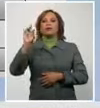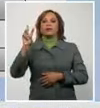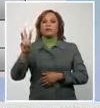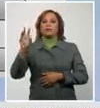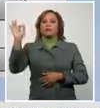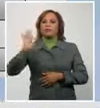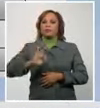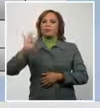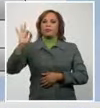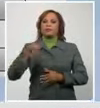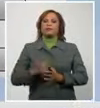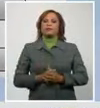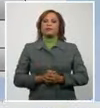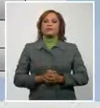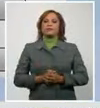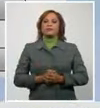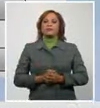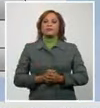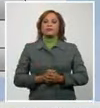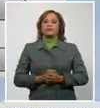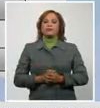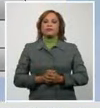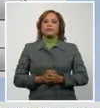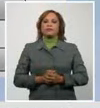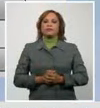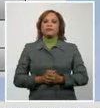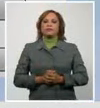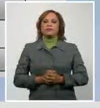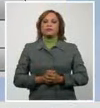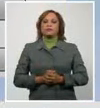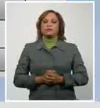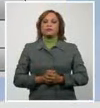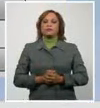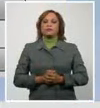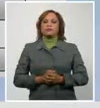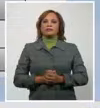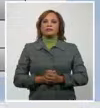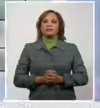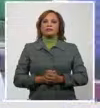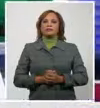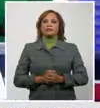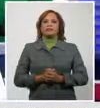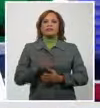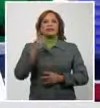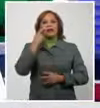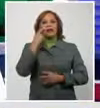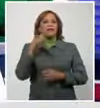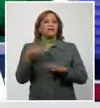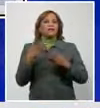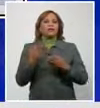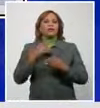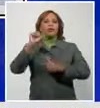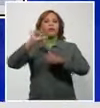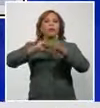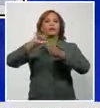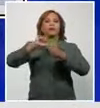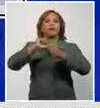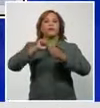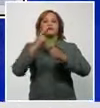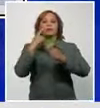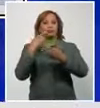0,93%. Hay un cuadro donde se ve el comportamiento de las